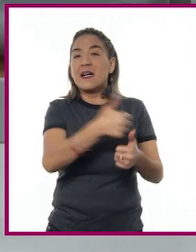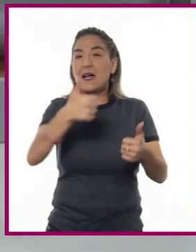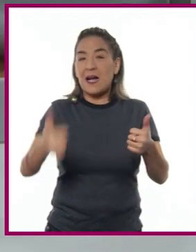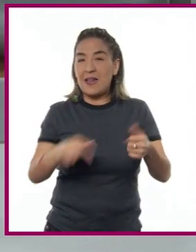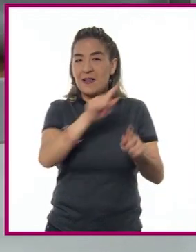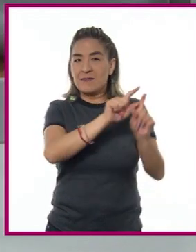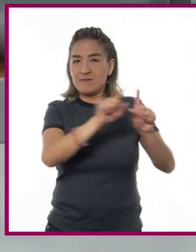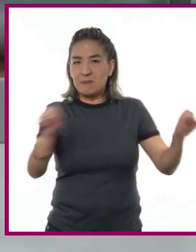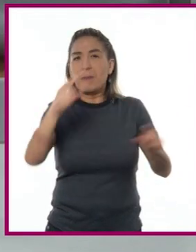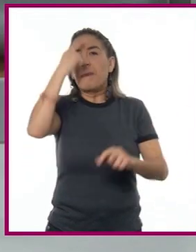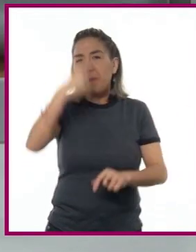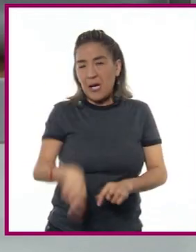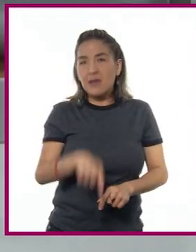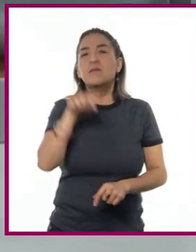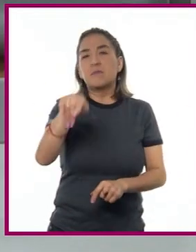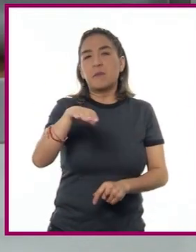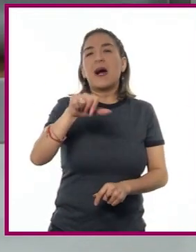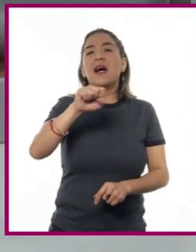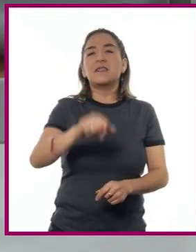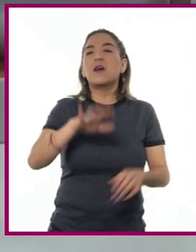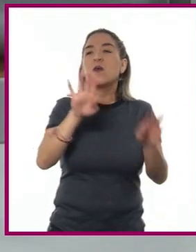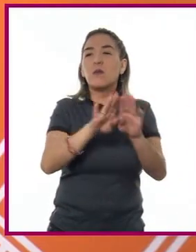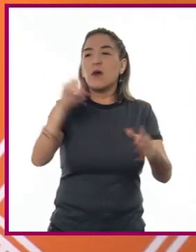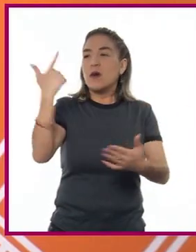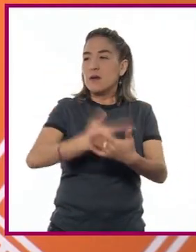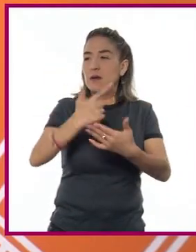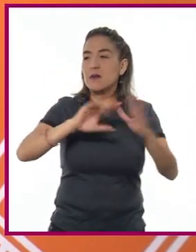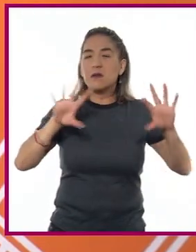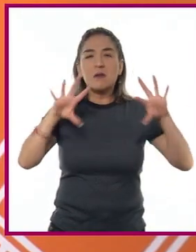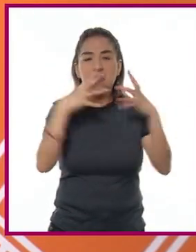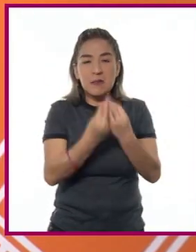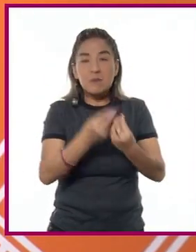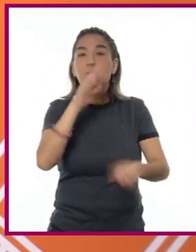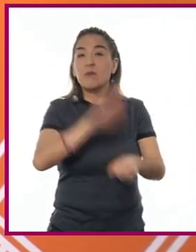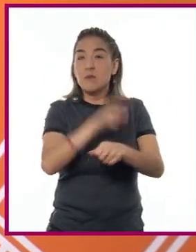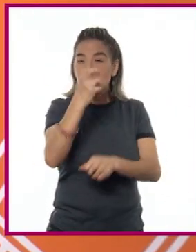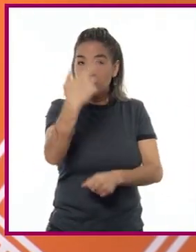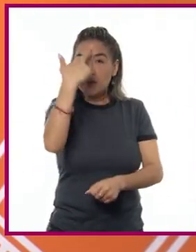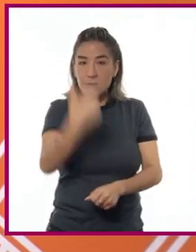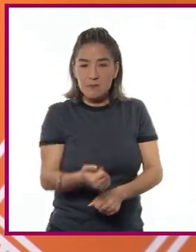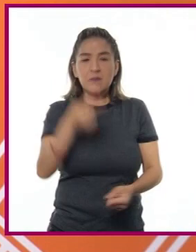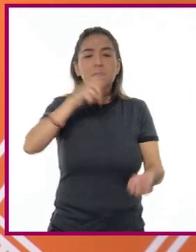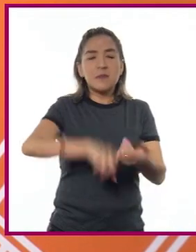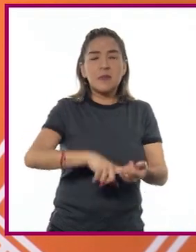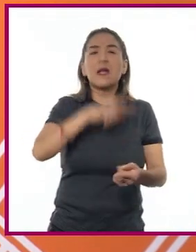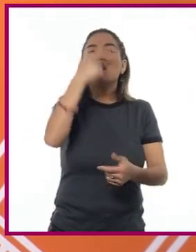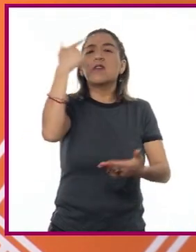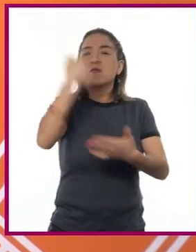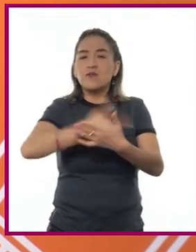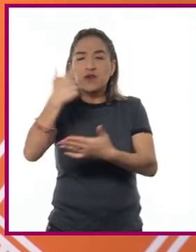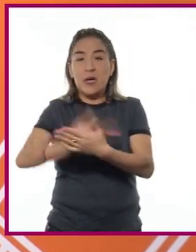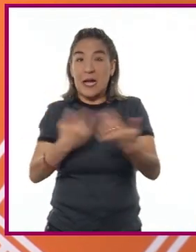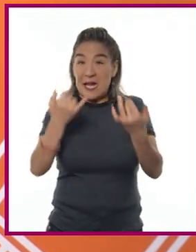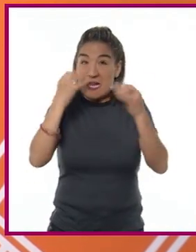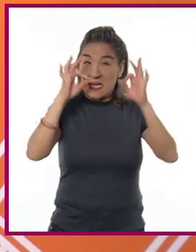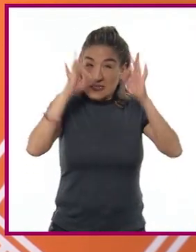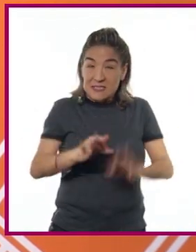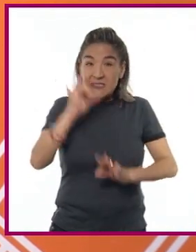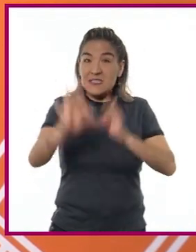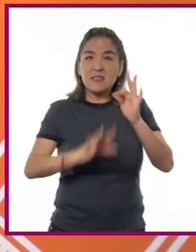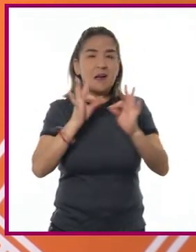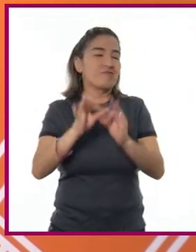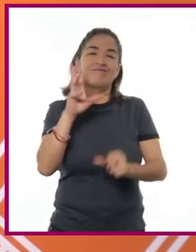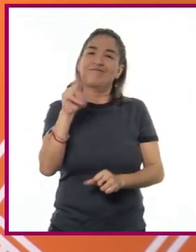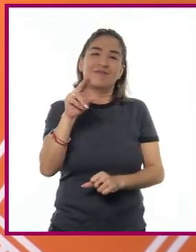ellos para obtener la masa promedio de un elemento. Por ello, las masas atómicas no son exactas. Maestra